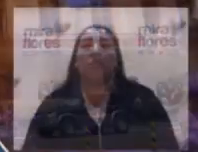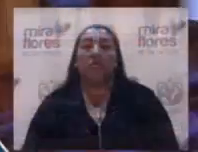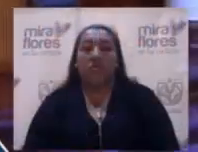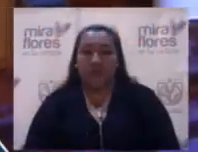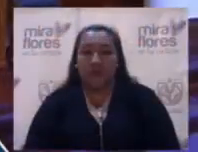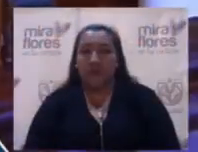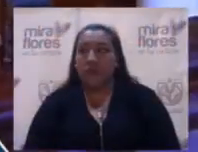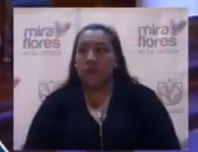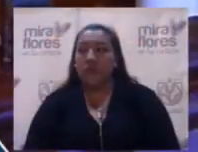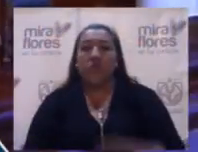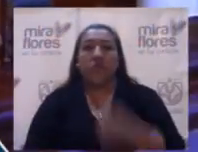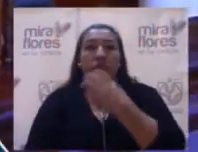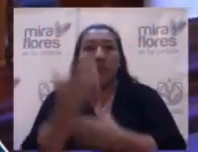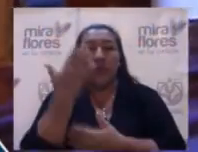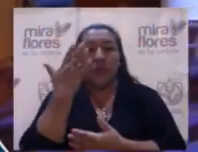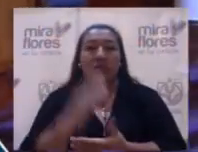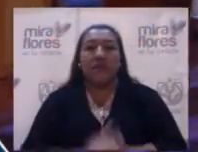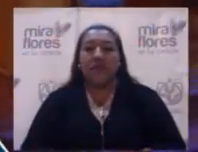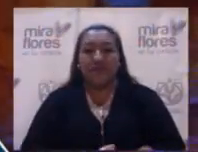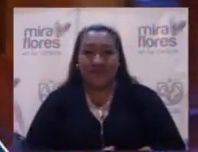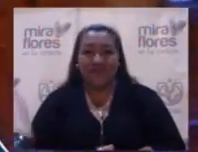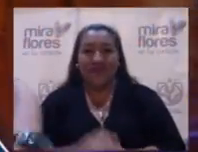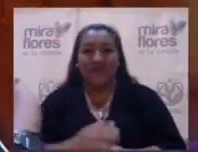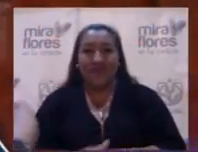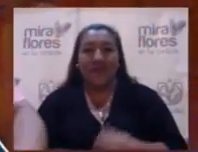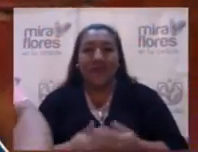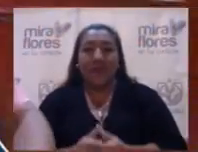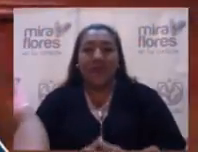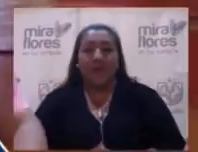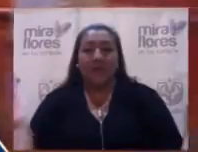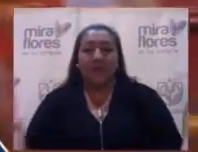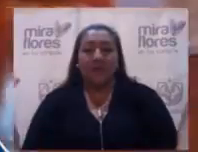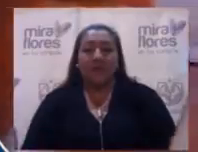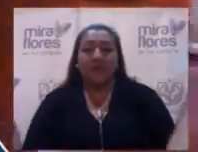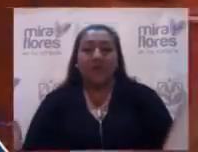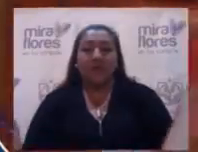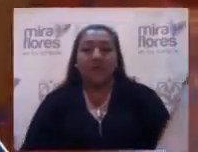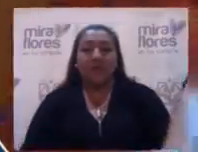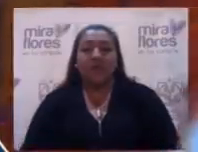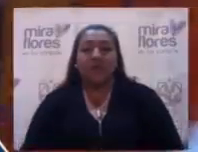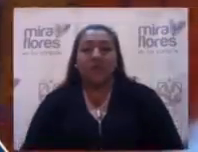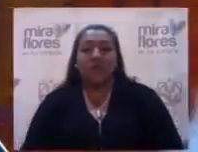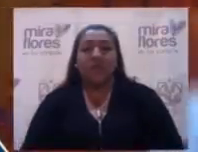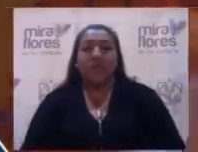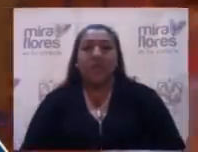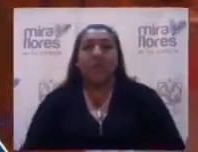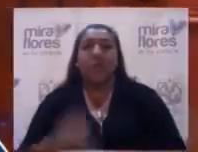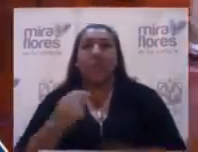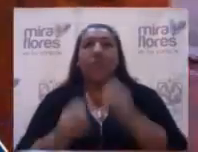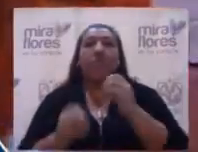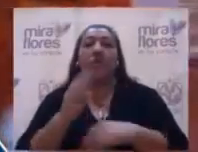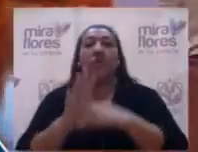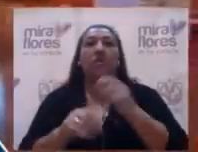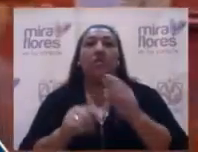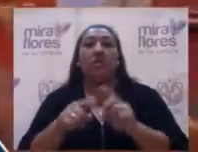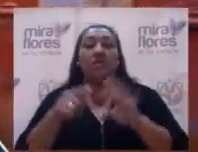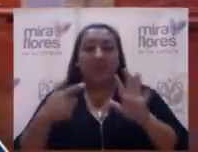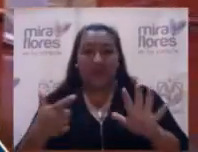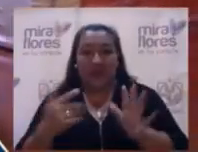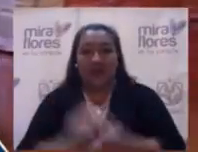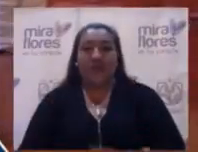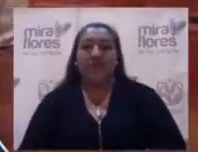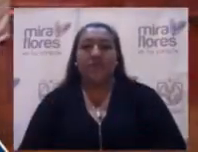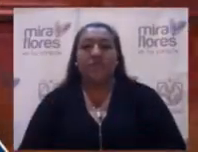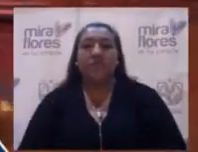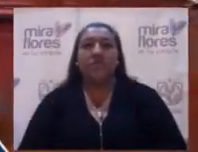Buenos días. Vamos a dar inicio a la sesión ordinaria de fecha 14 de febrero del año